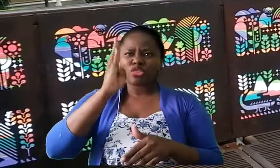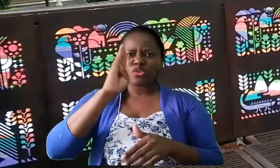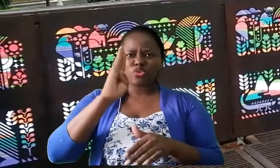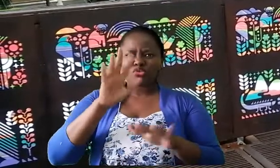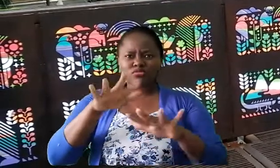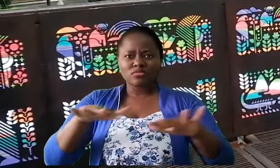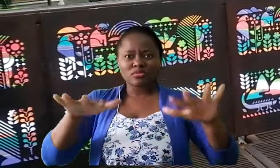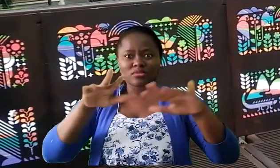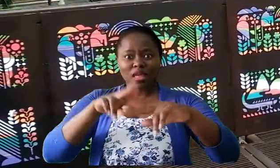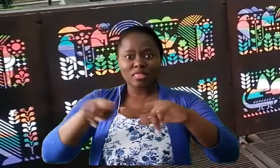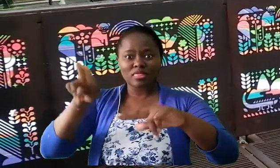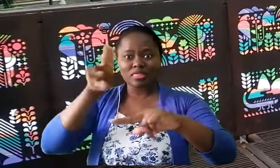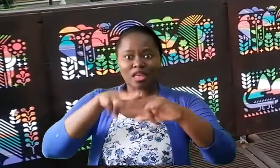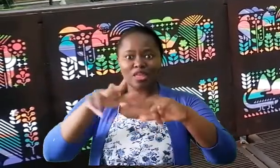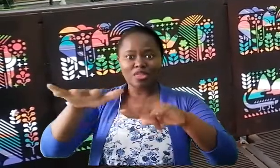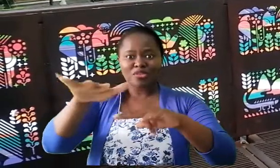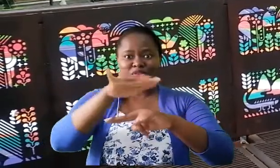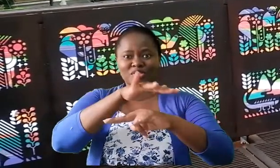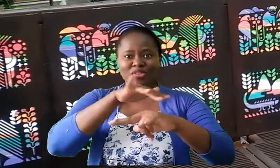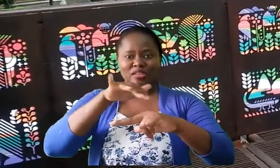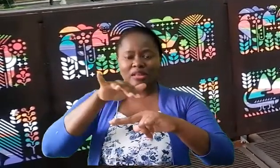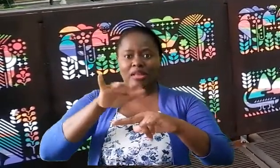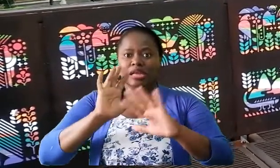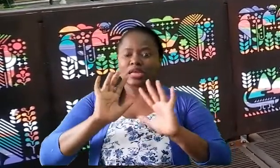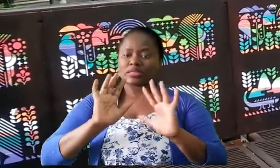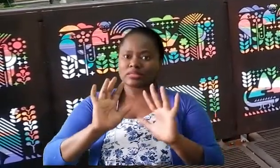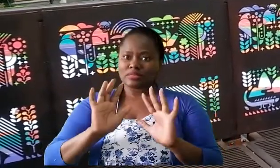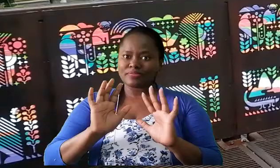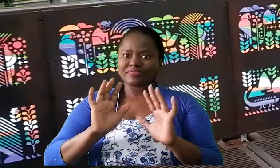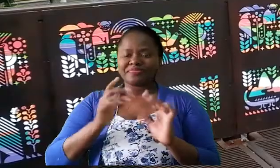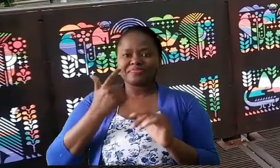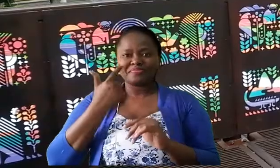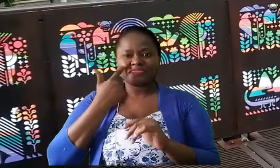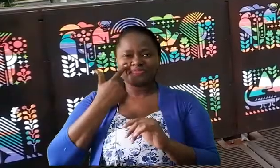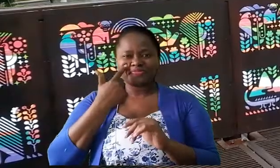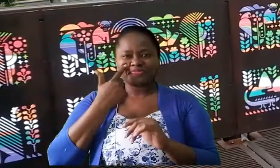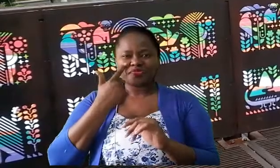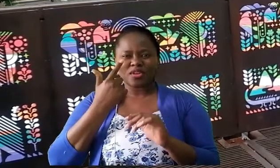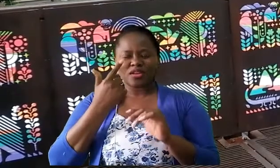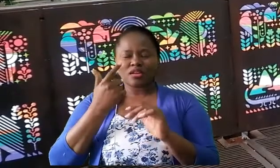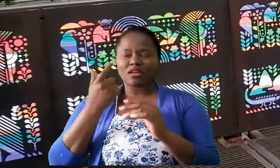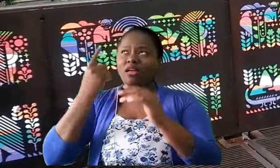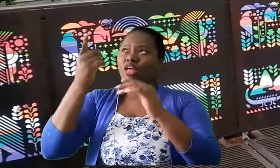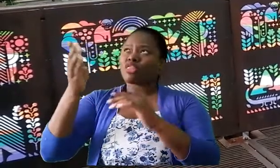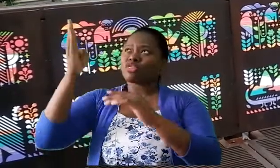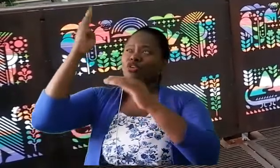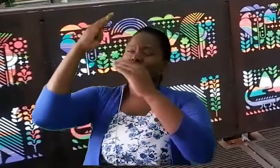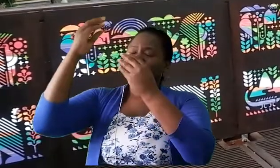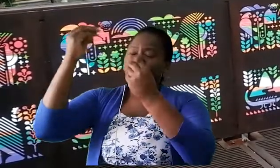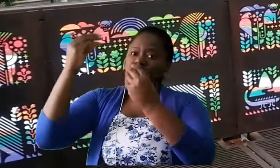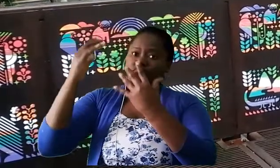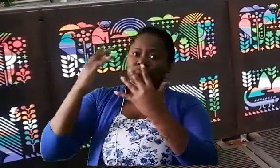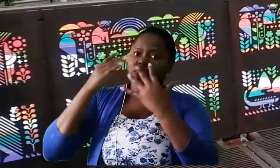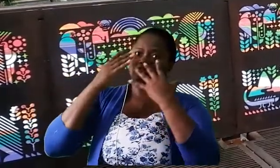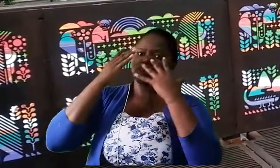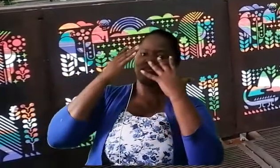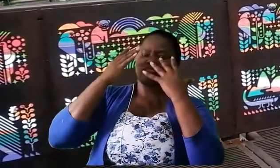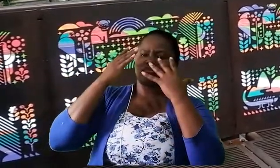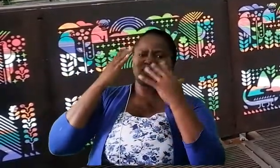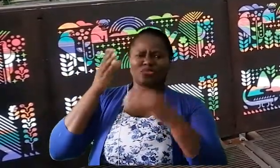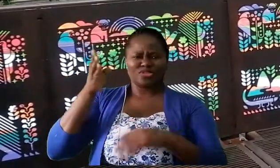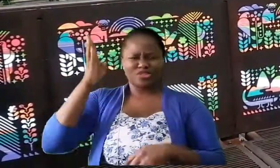de recurrir, por ejemplo, a la revelación sobrenatural o a la revelación de Dios. Es tratar de